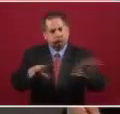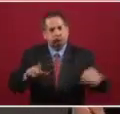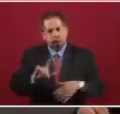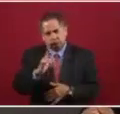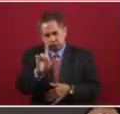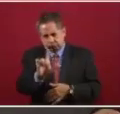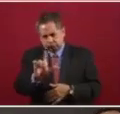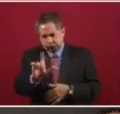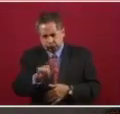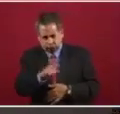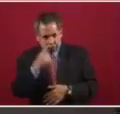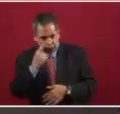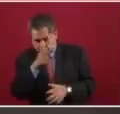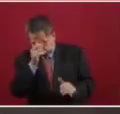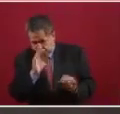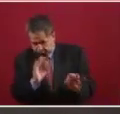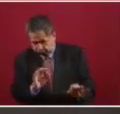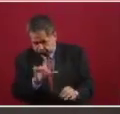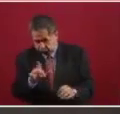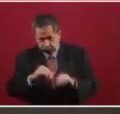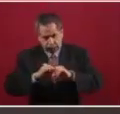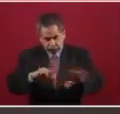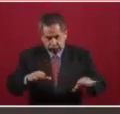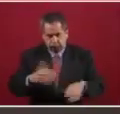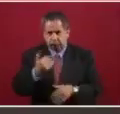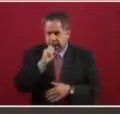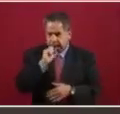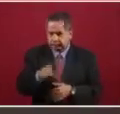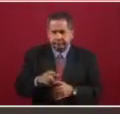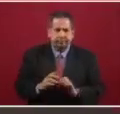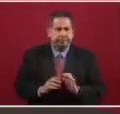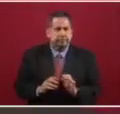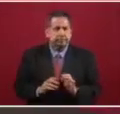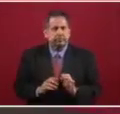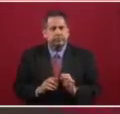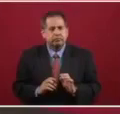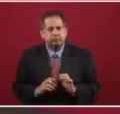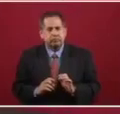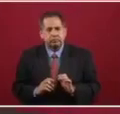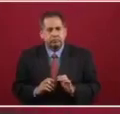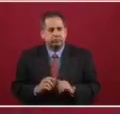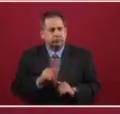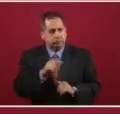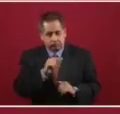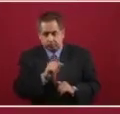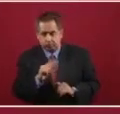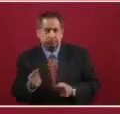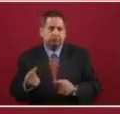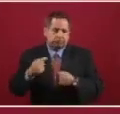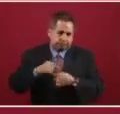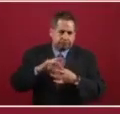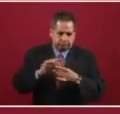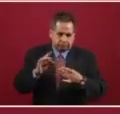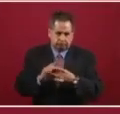lunes, si te parece, y que nos pueda